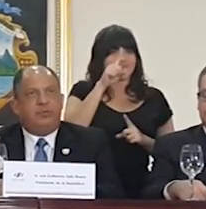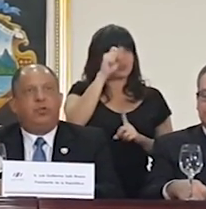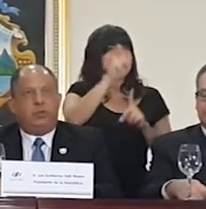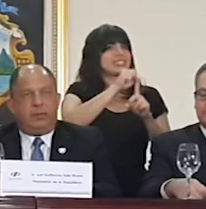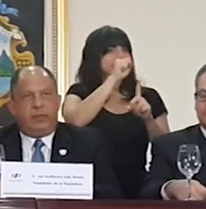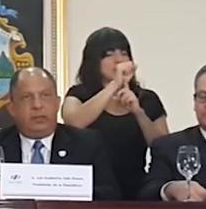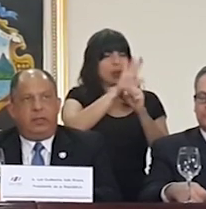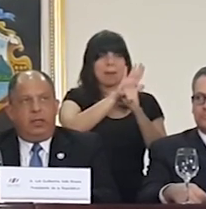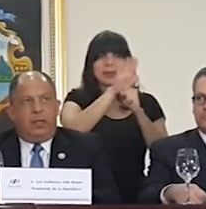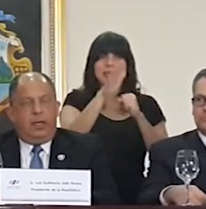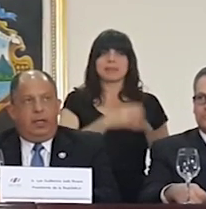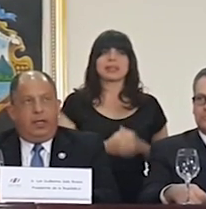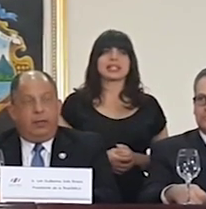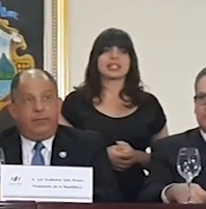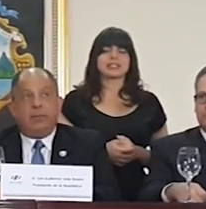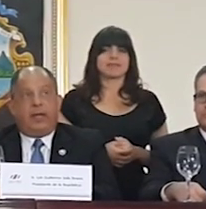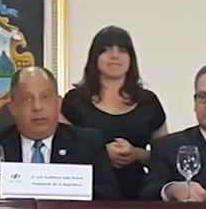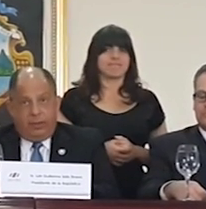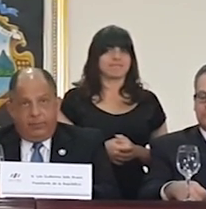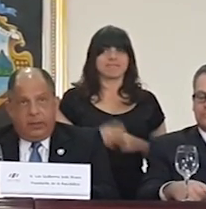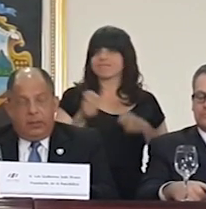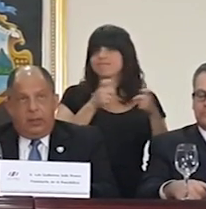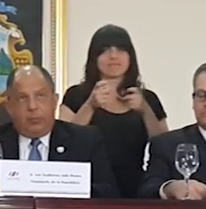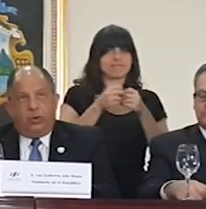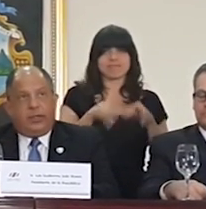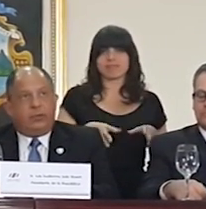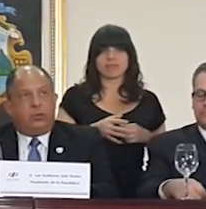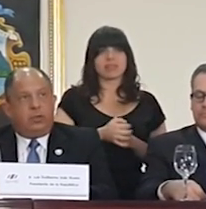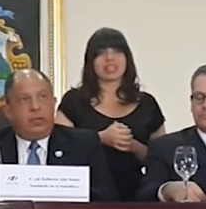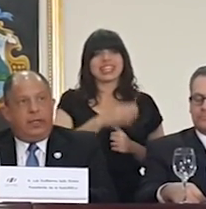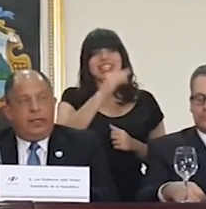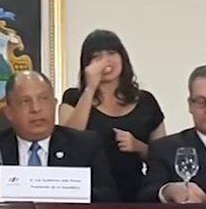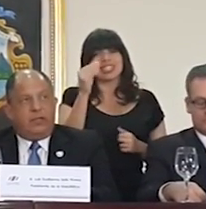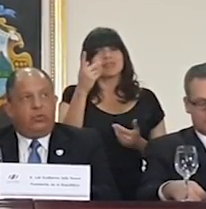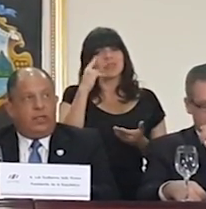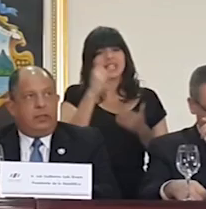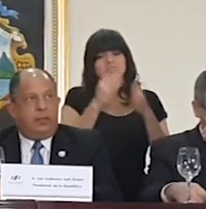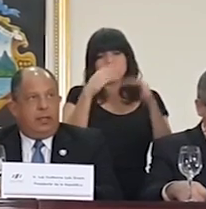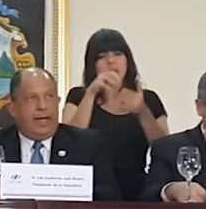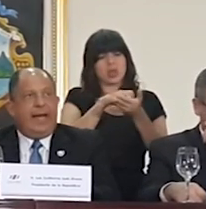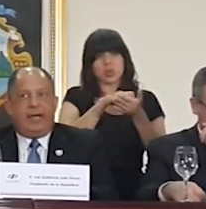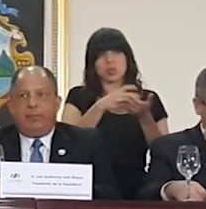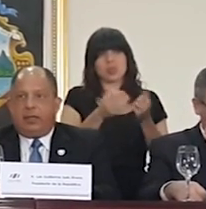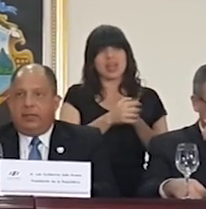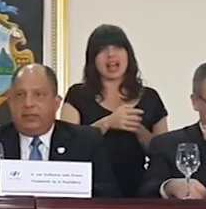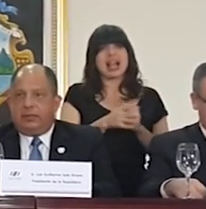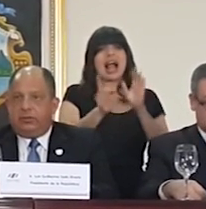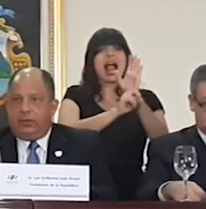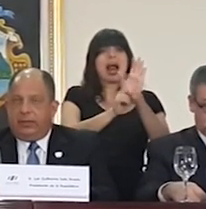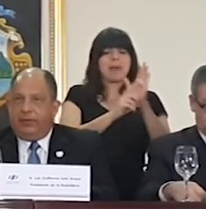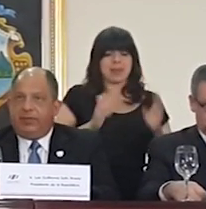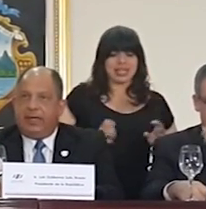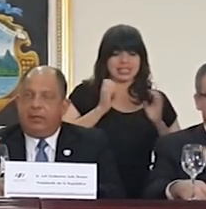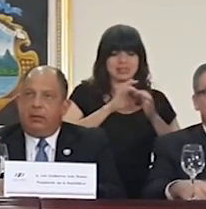circunstancia absolutamente inmanejable. Y por lo tanto, sin duda, la alarma que existe